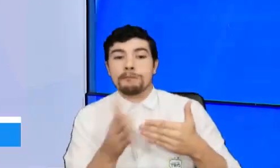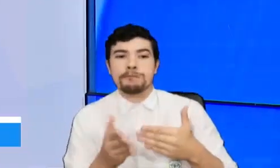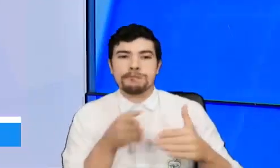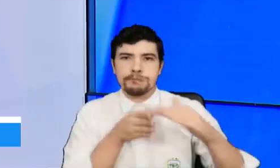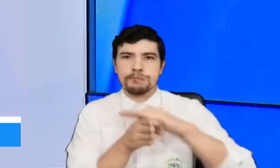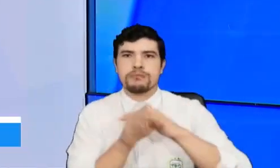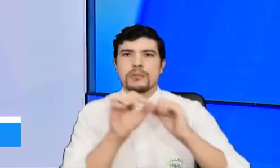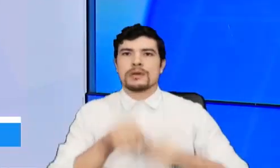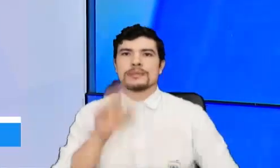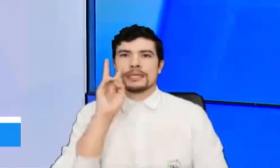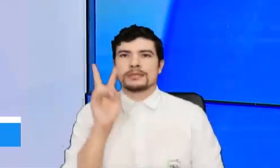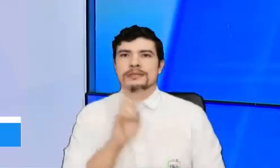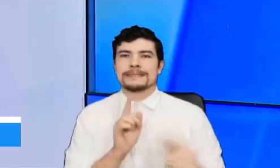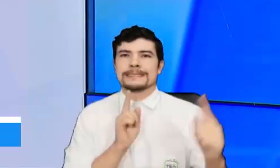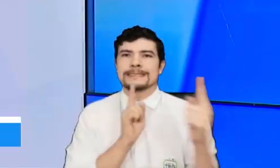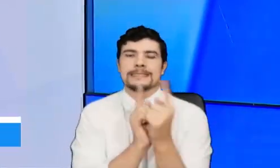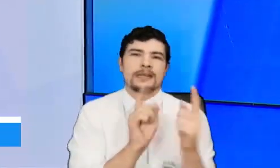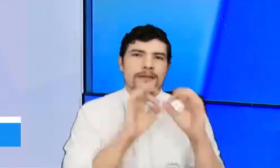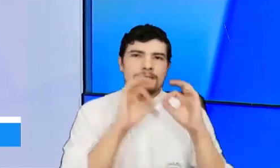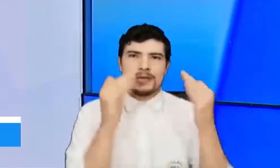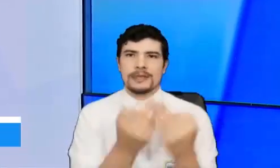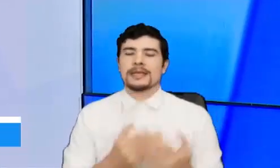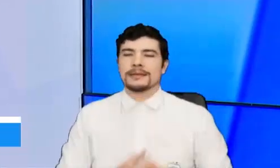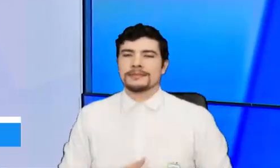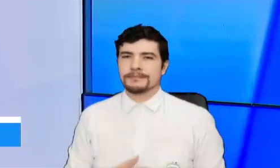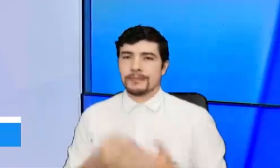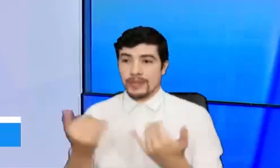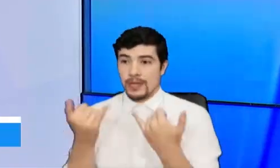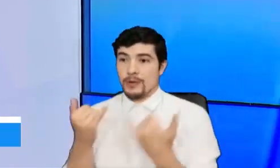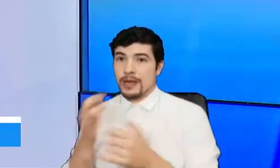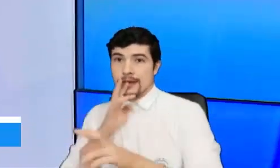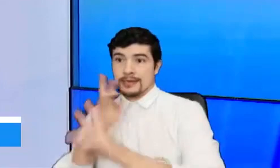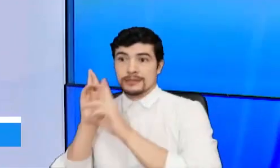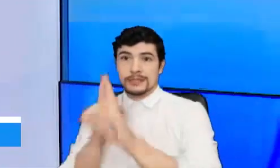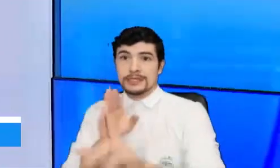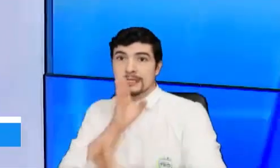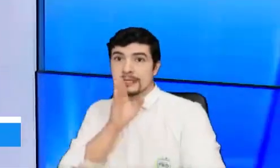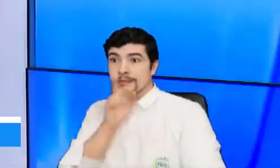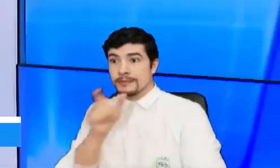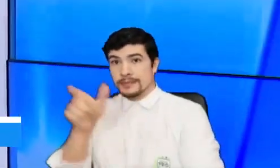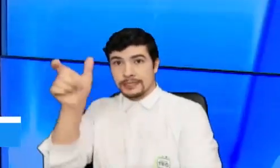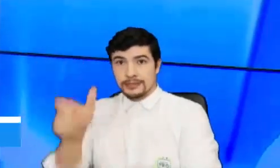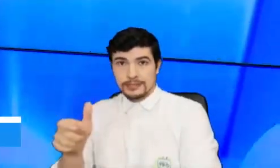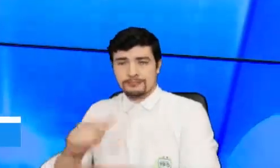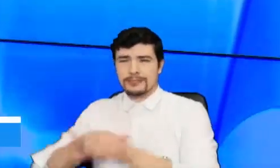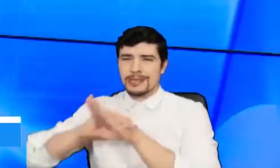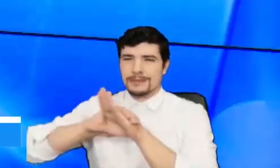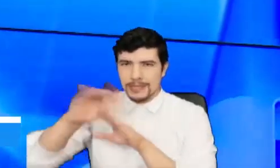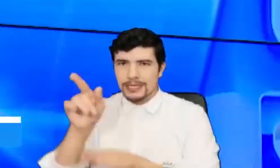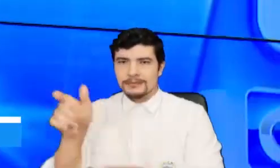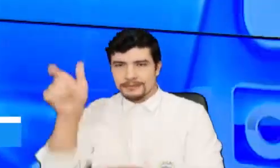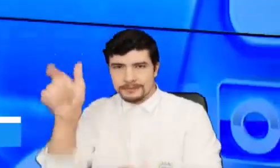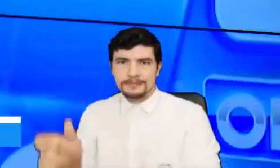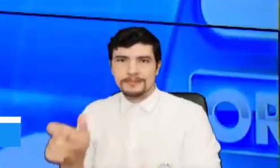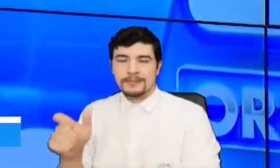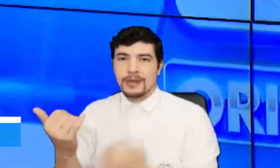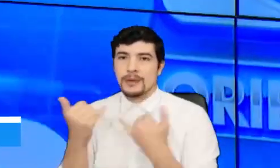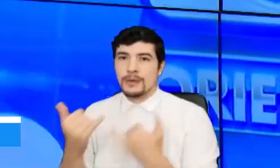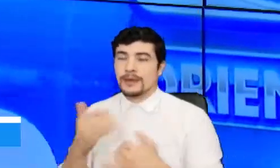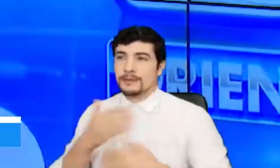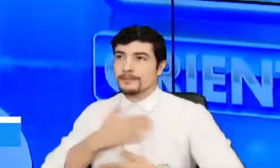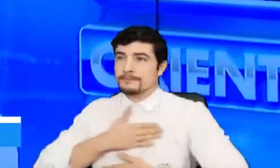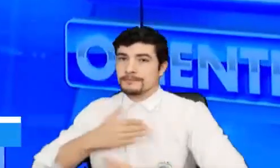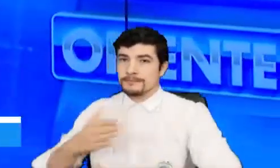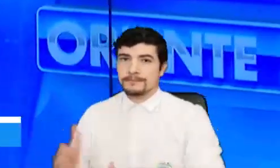Precisamente para dar respuesta a toda esta situación que se está presentando con los migrantes, saludamos a esta hora de la tarde a un invitado